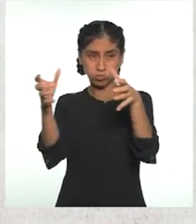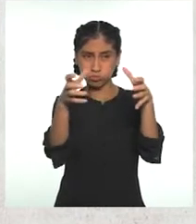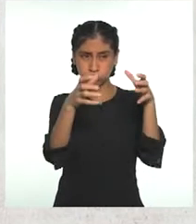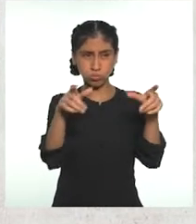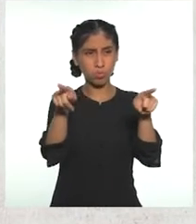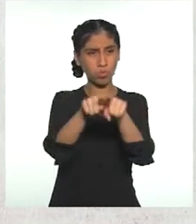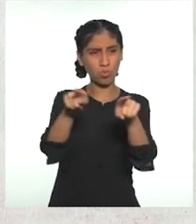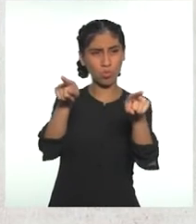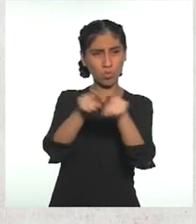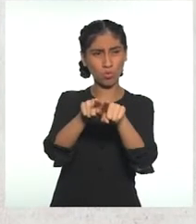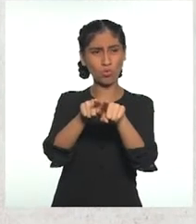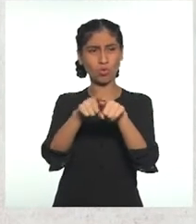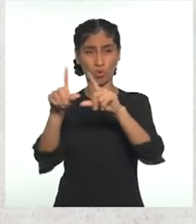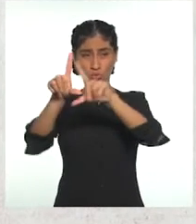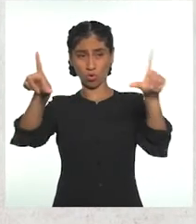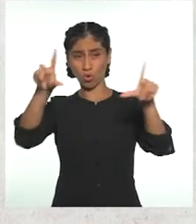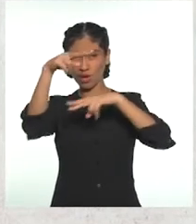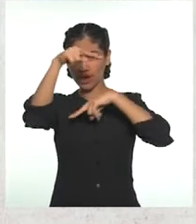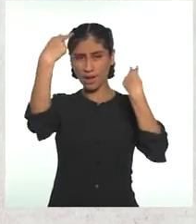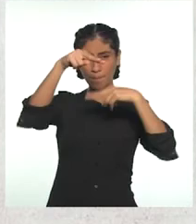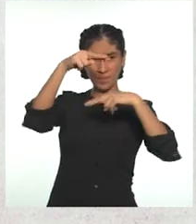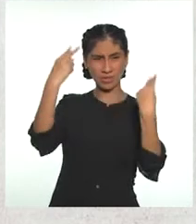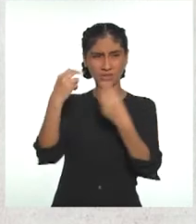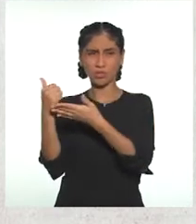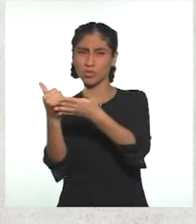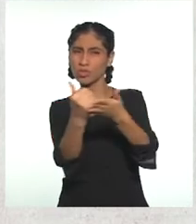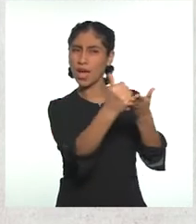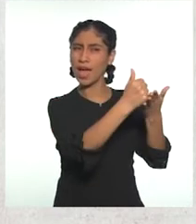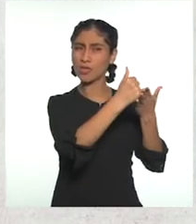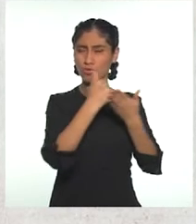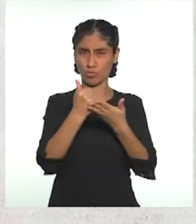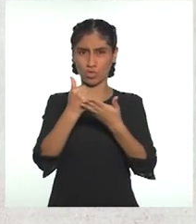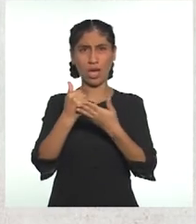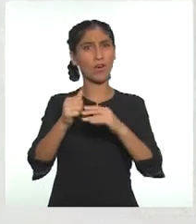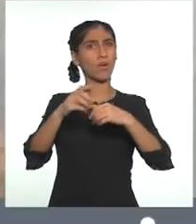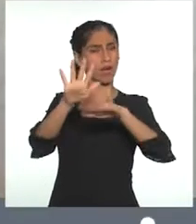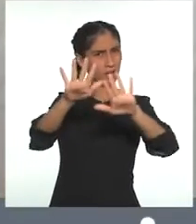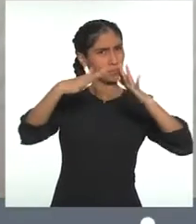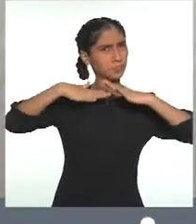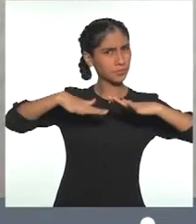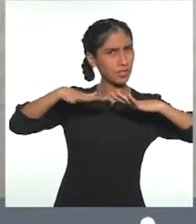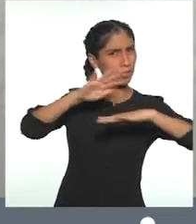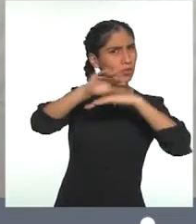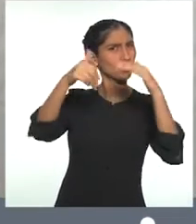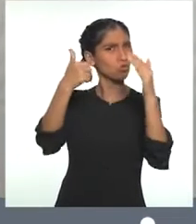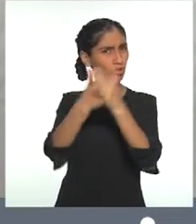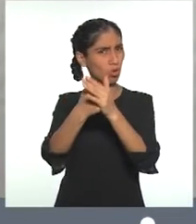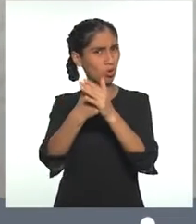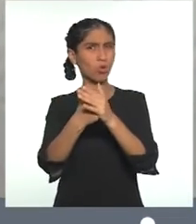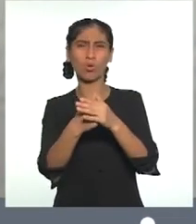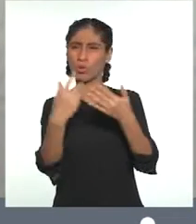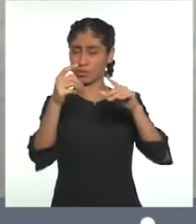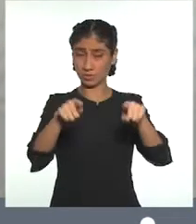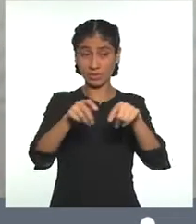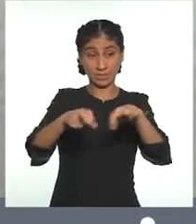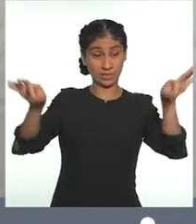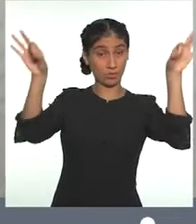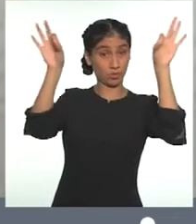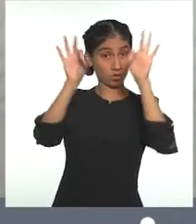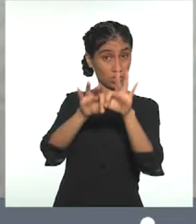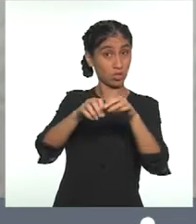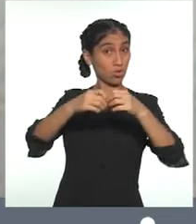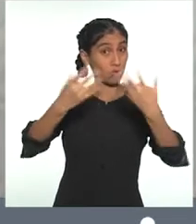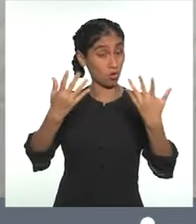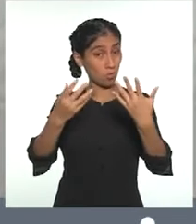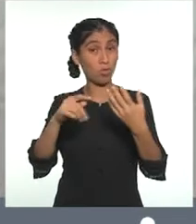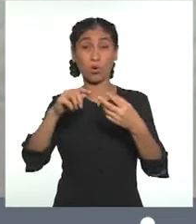las pandemias en nuestro país entre los años 1980 y 2000? Es muy importante, ya que mejorar nuestras